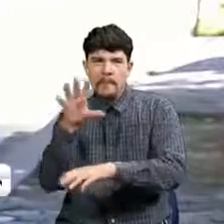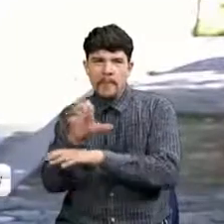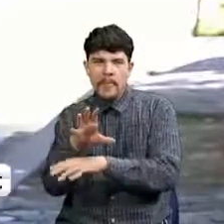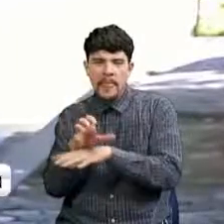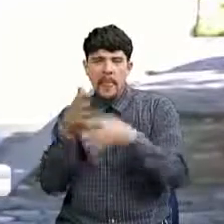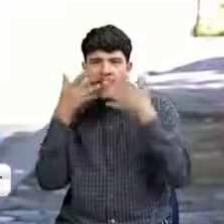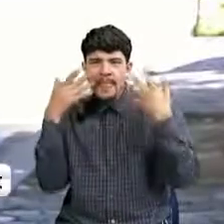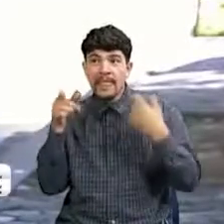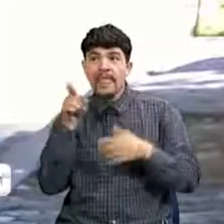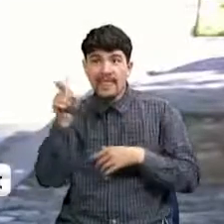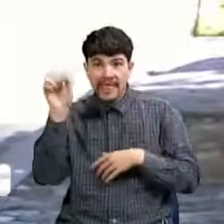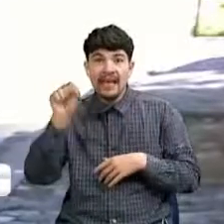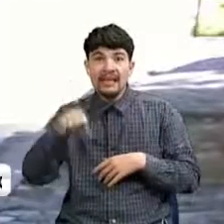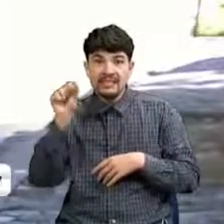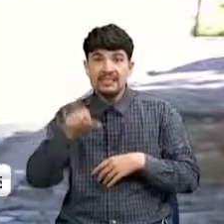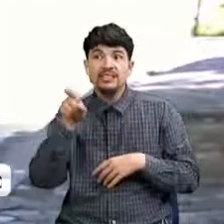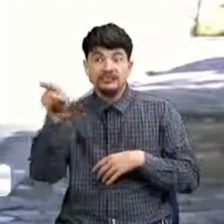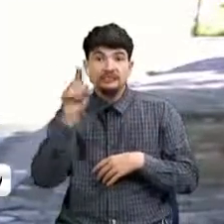presentado en Venezuela